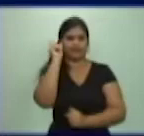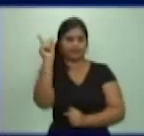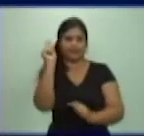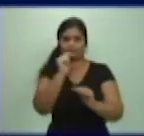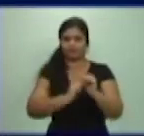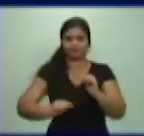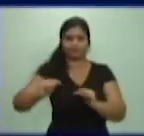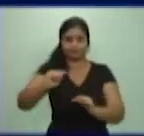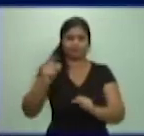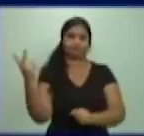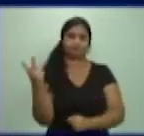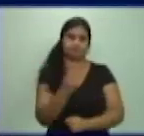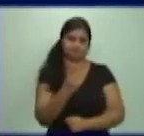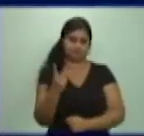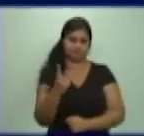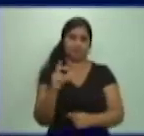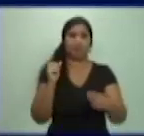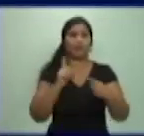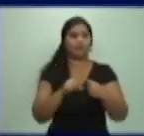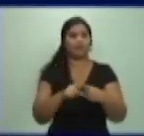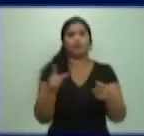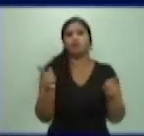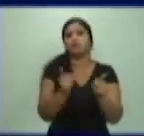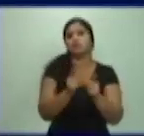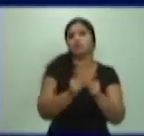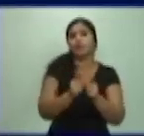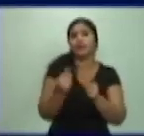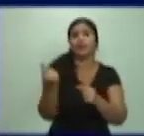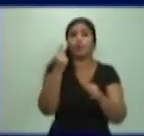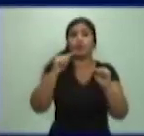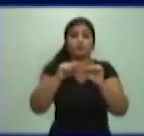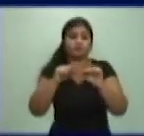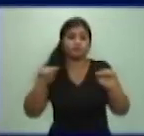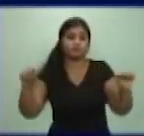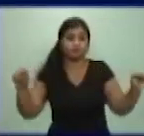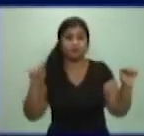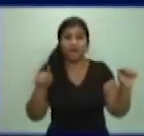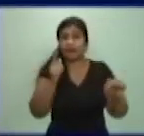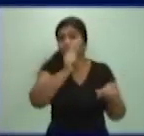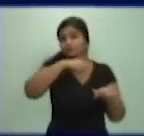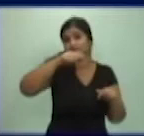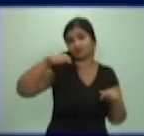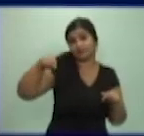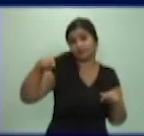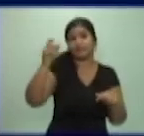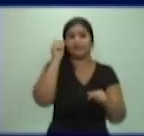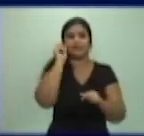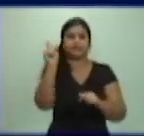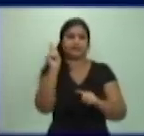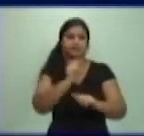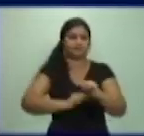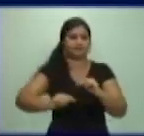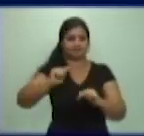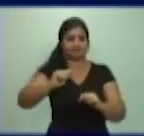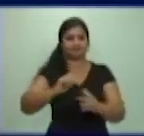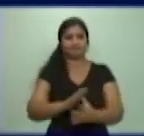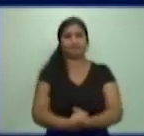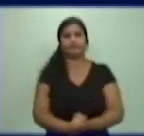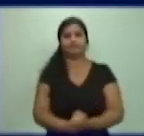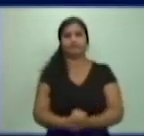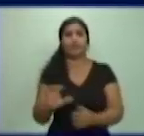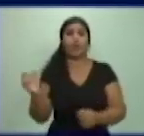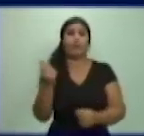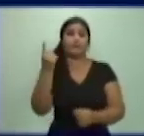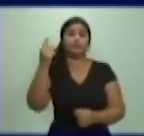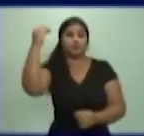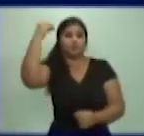Resuma en no más de una línea la idea esencial que transmite el texto. Lo primero que tengo que saber es de qué